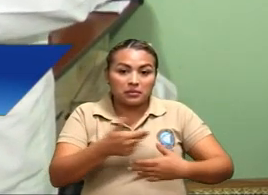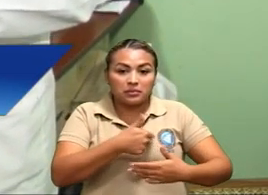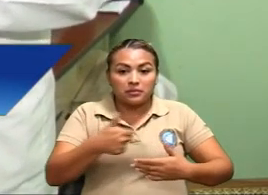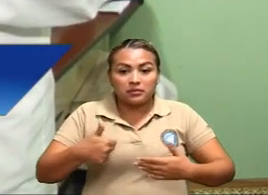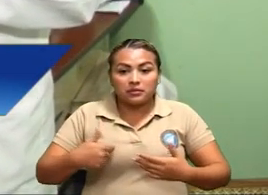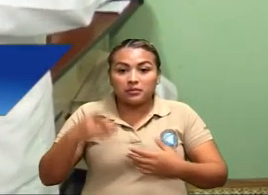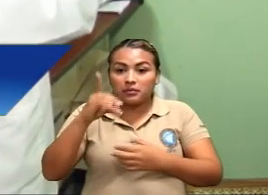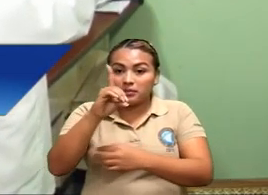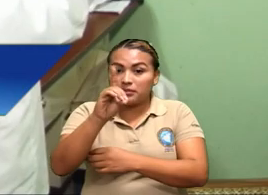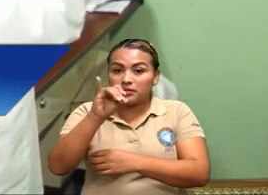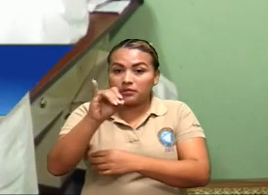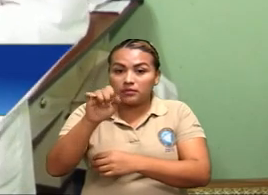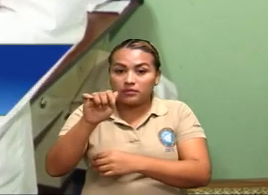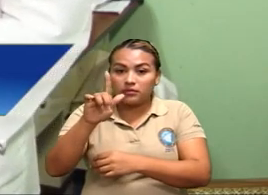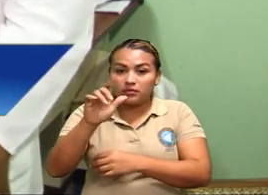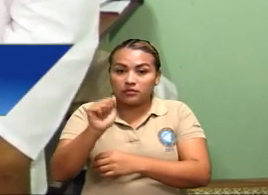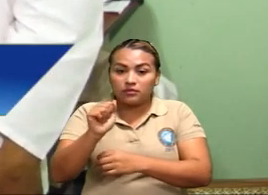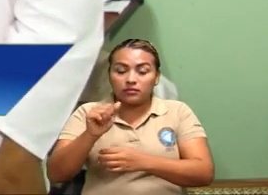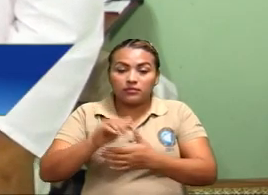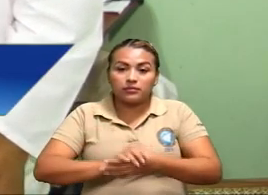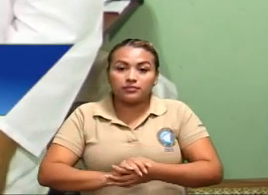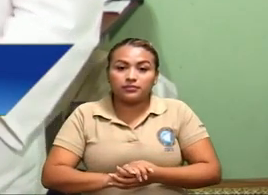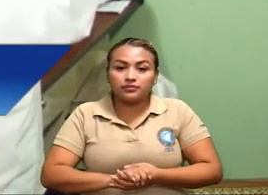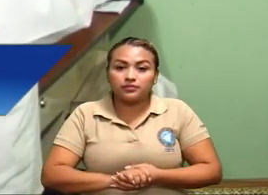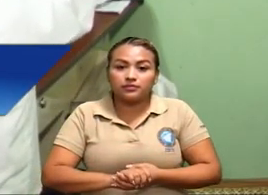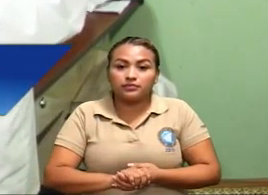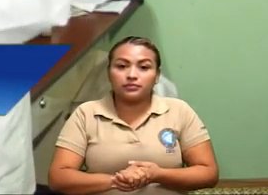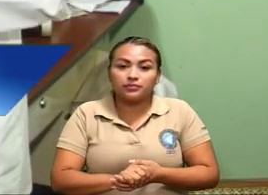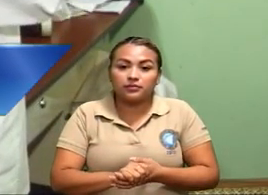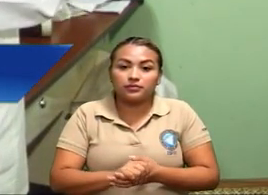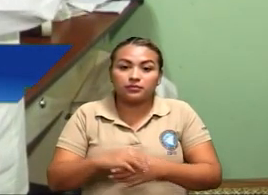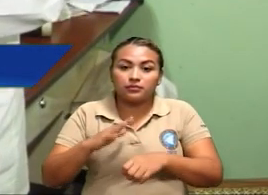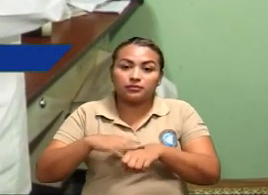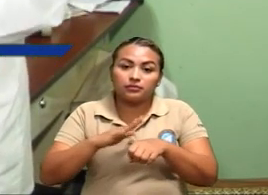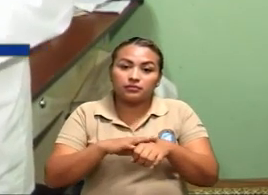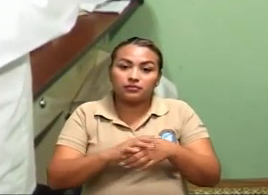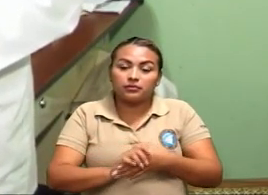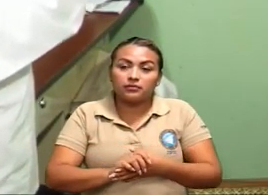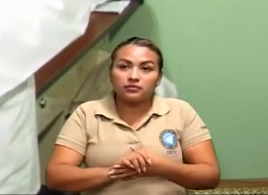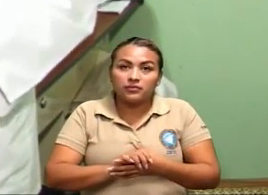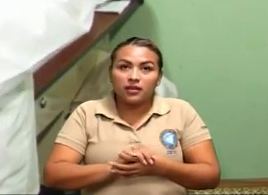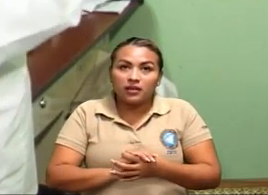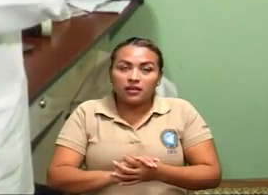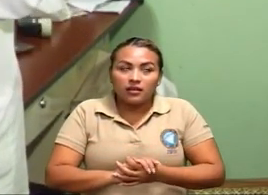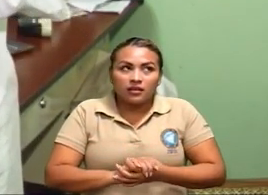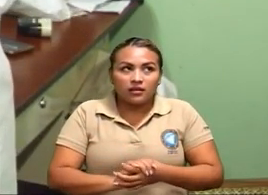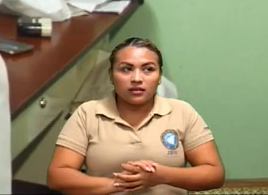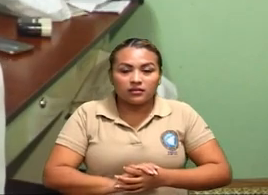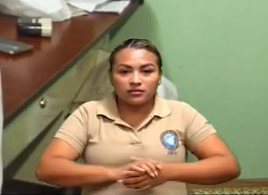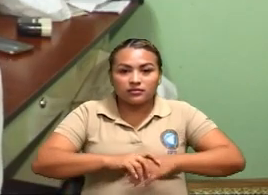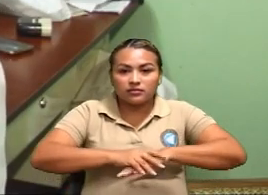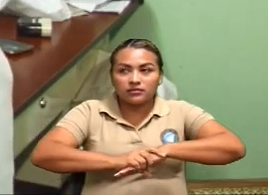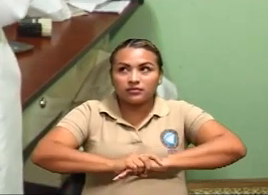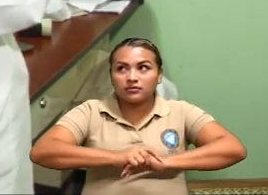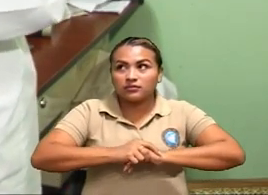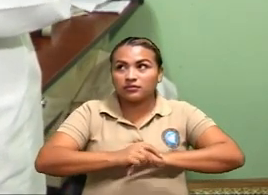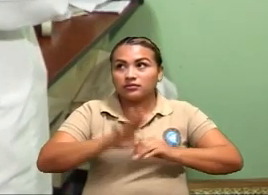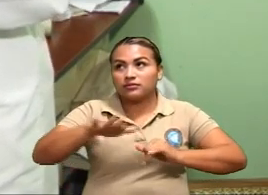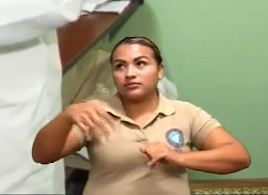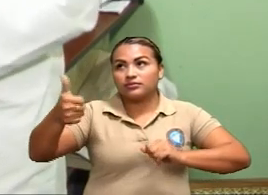y no hacer malas dietas. Entonces les invitamos, porque las dietas son individualizadas, no vamos a hacer lo que hace un